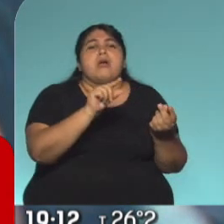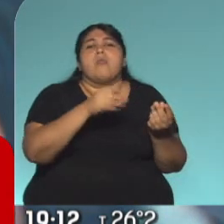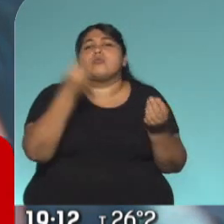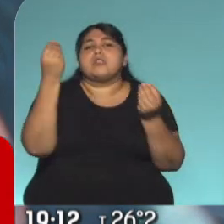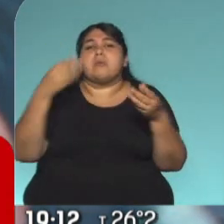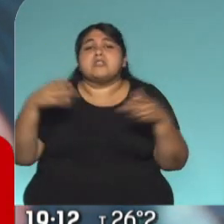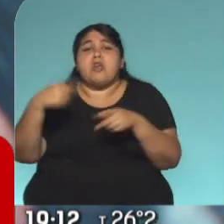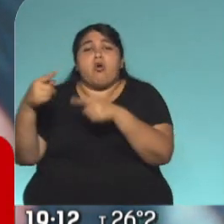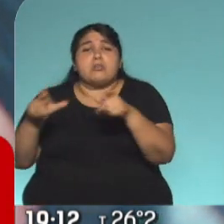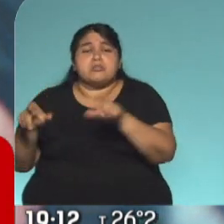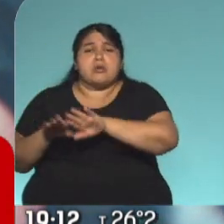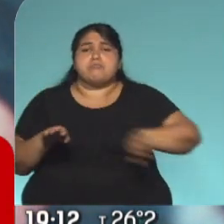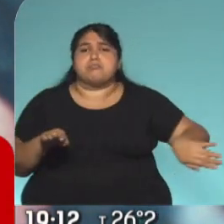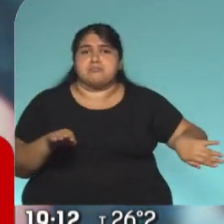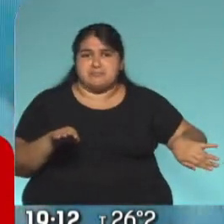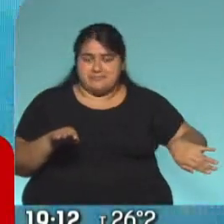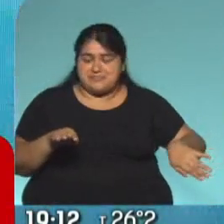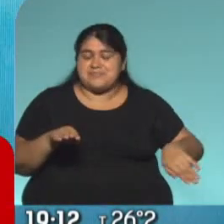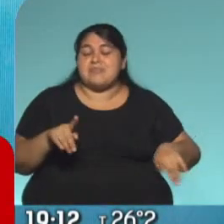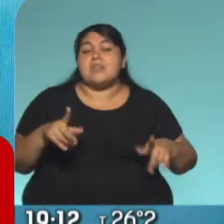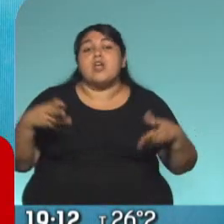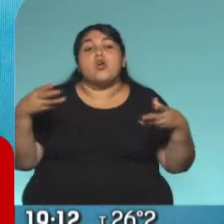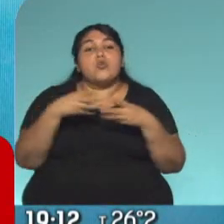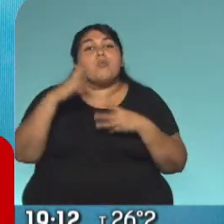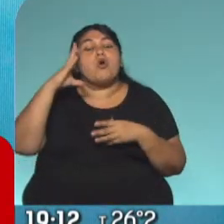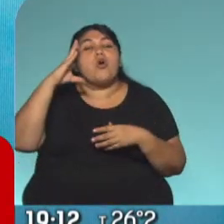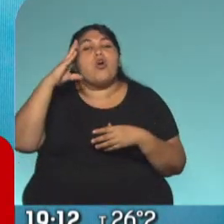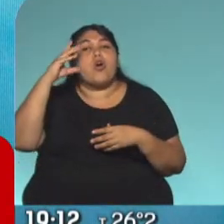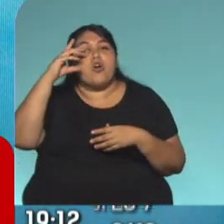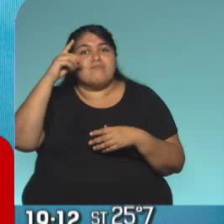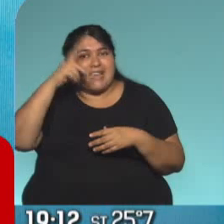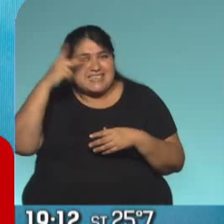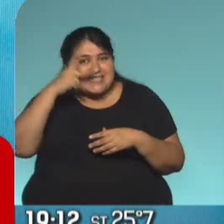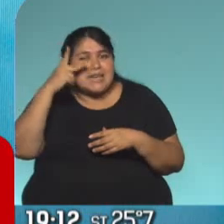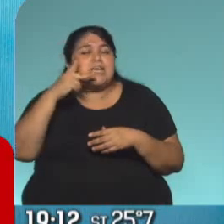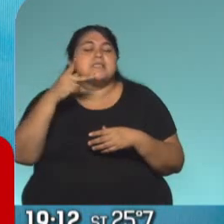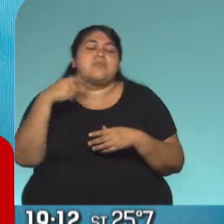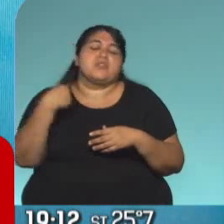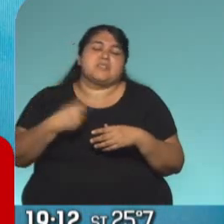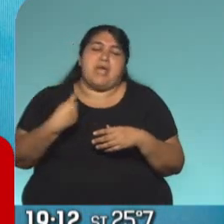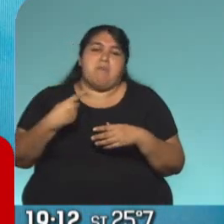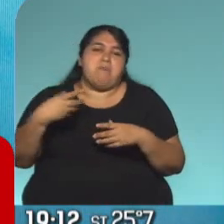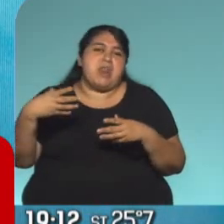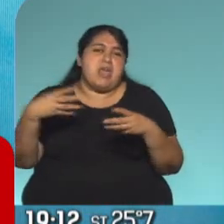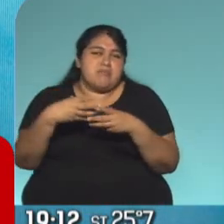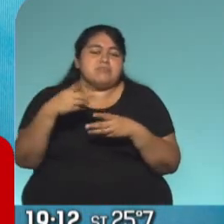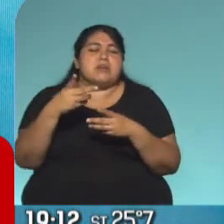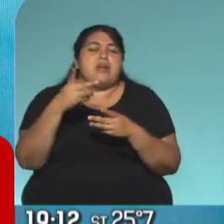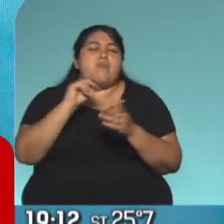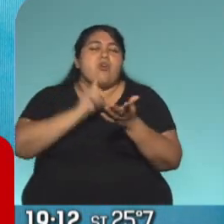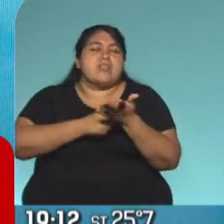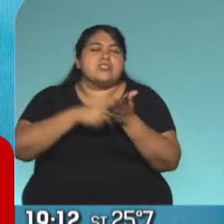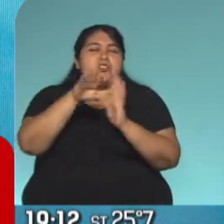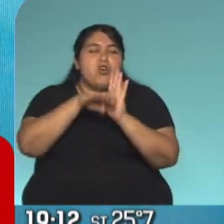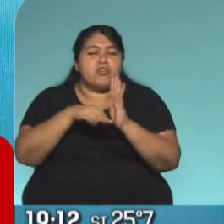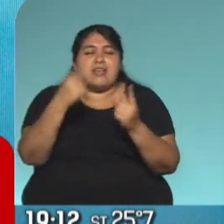por el resto del peronismo. Cuando se habla de kirchnerismo se incluyen medidas tomadas en los distintos gobiernos, pero